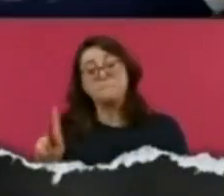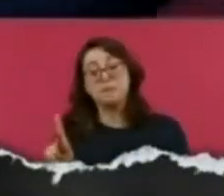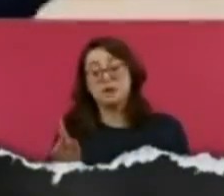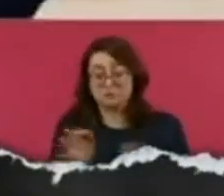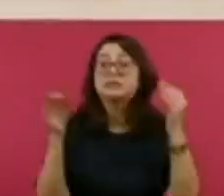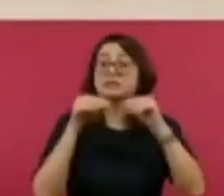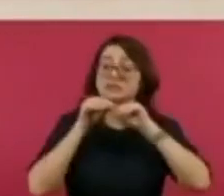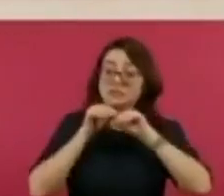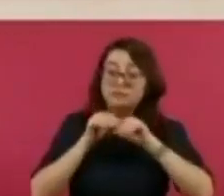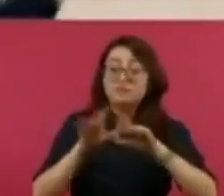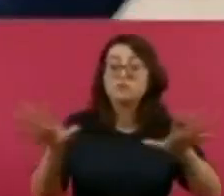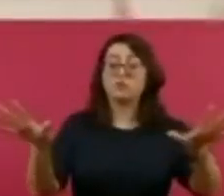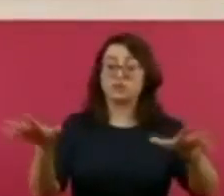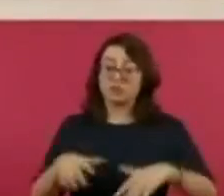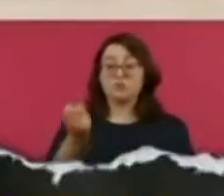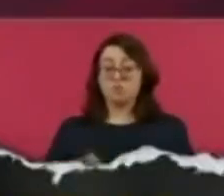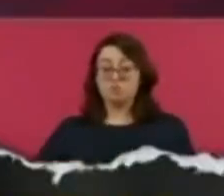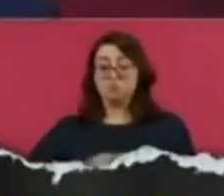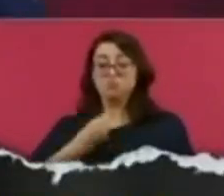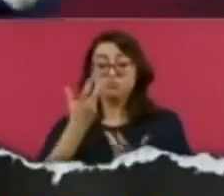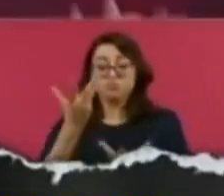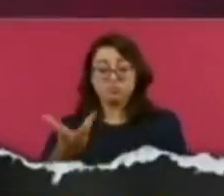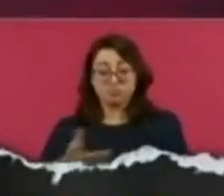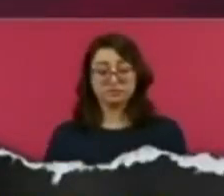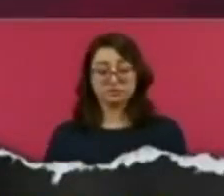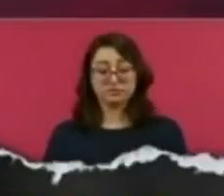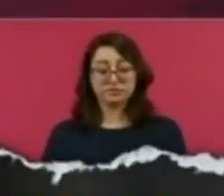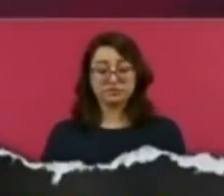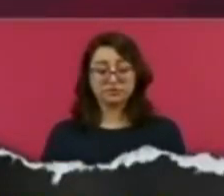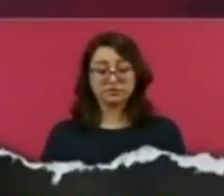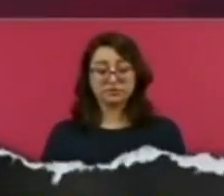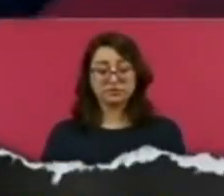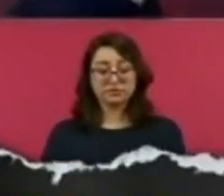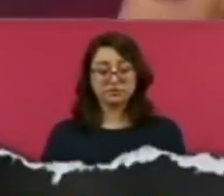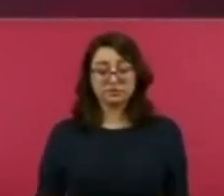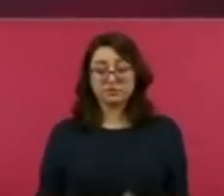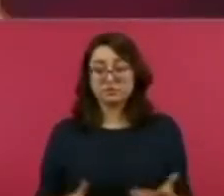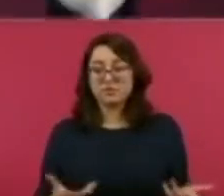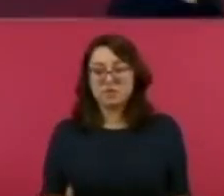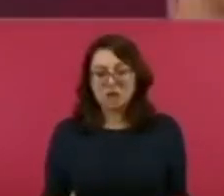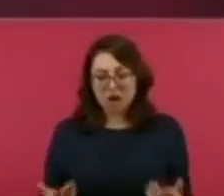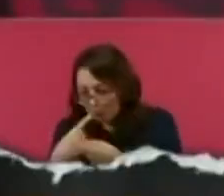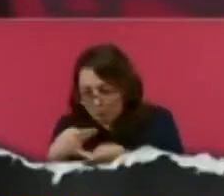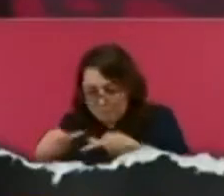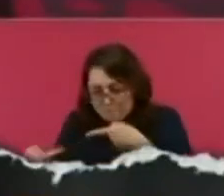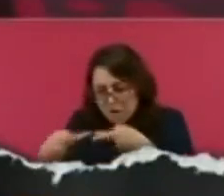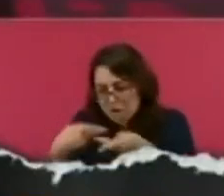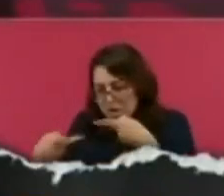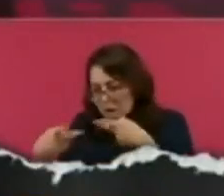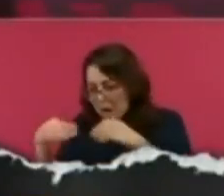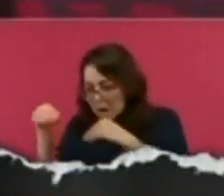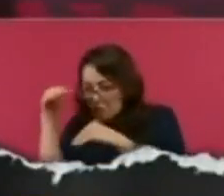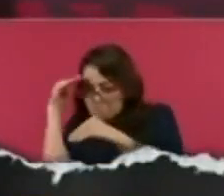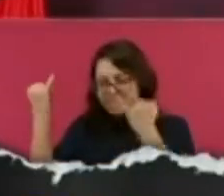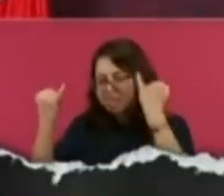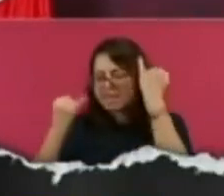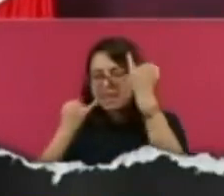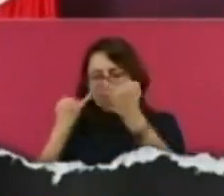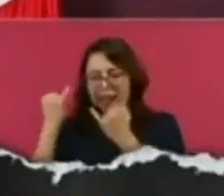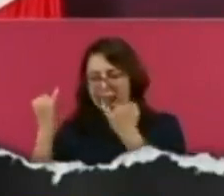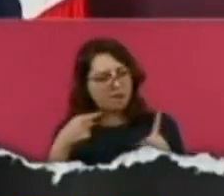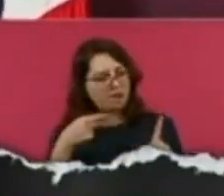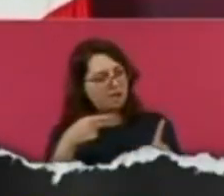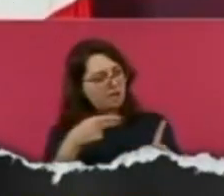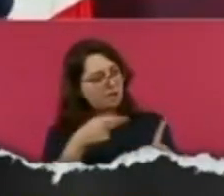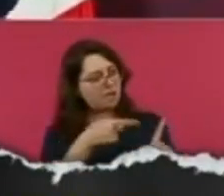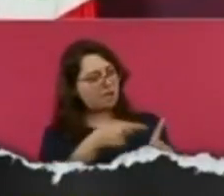muy importante que se sepa que no existe ningún fenómeno político que pueda implicar el